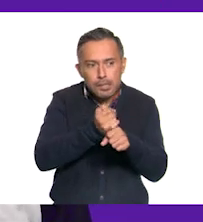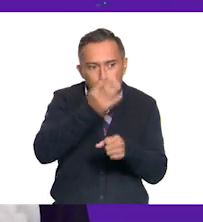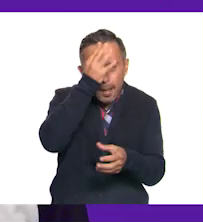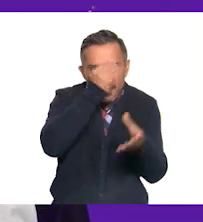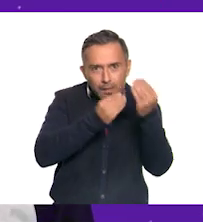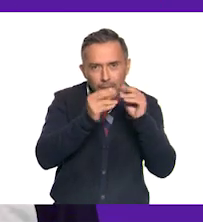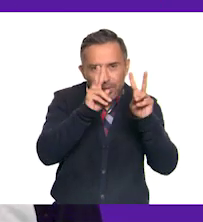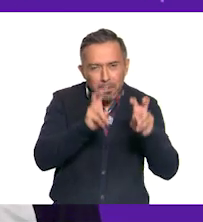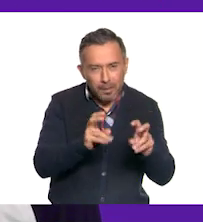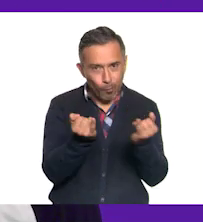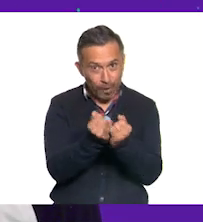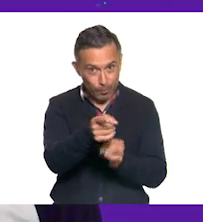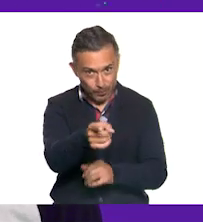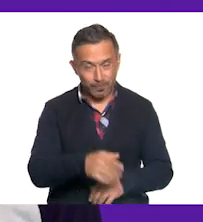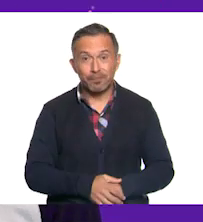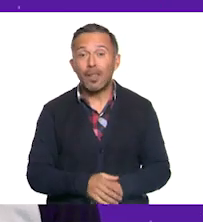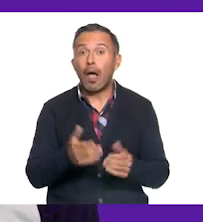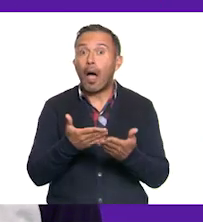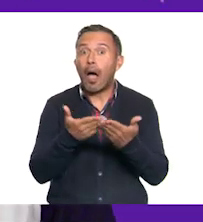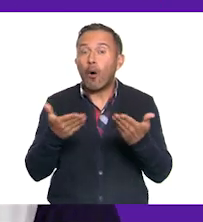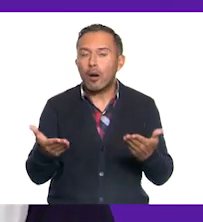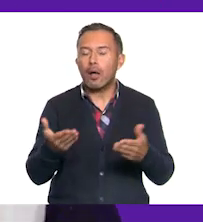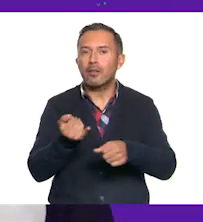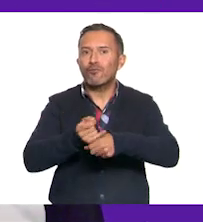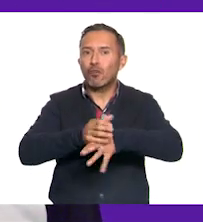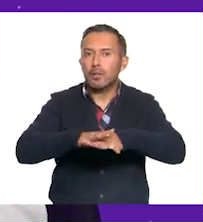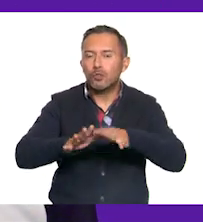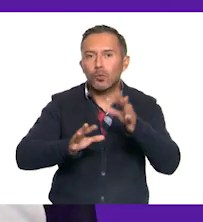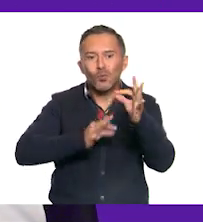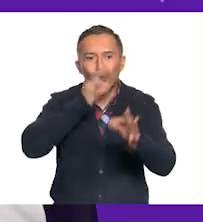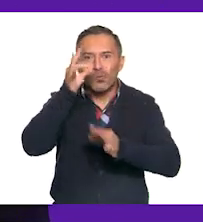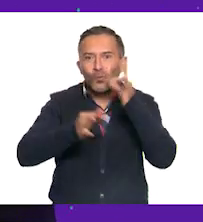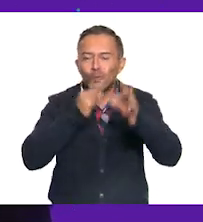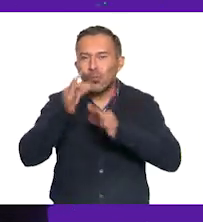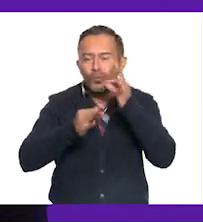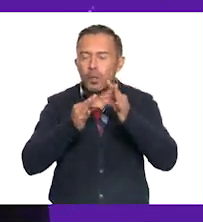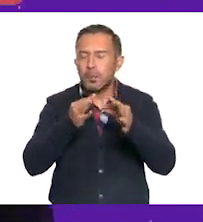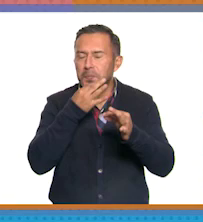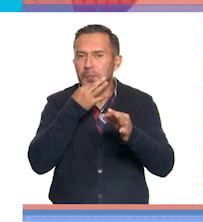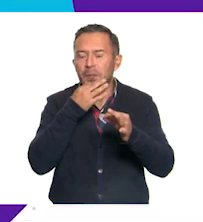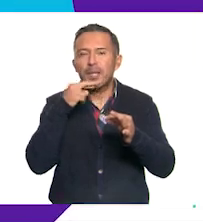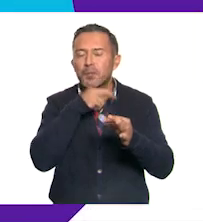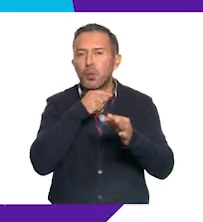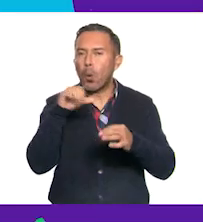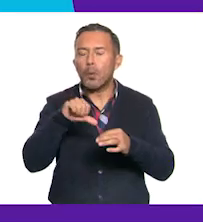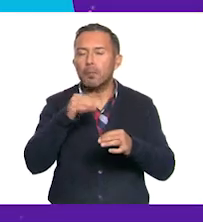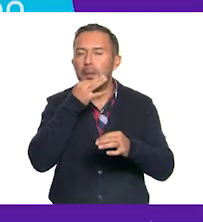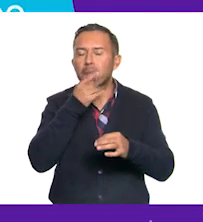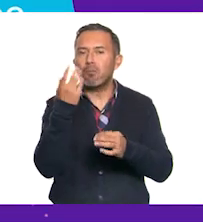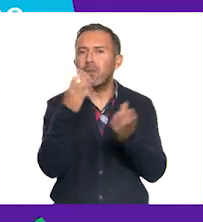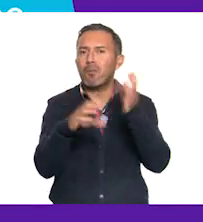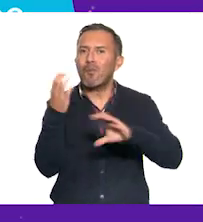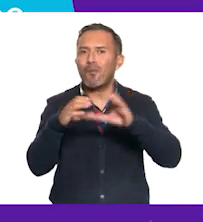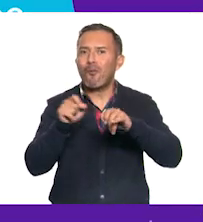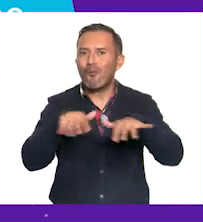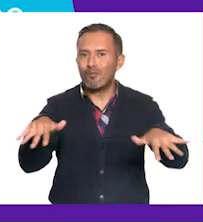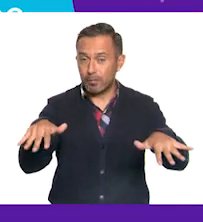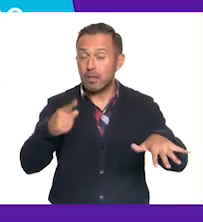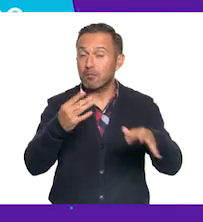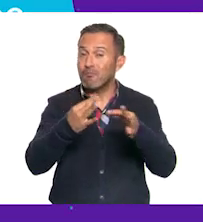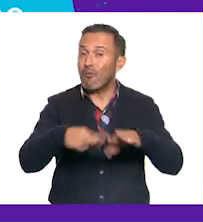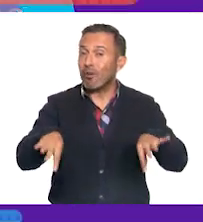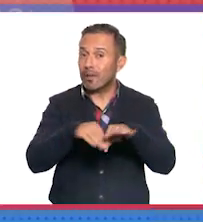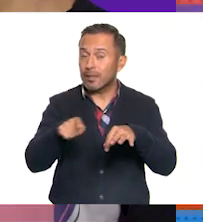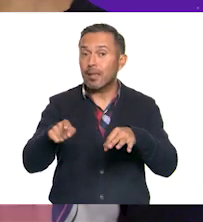estos tiempos donde la información y las noticias corren velozmente por la red, es necesario que hablemos del uso crítico de los